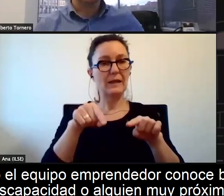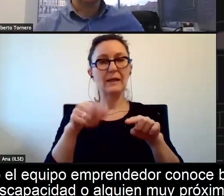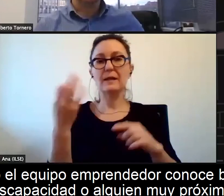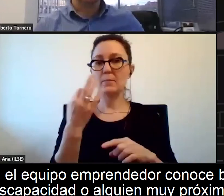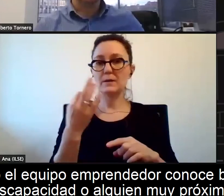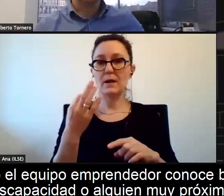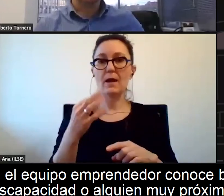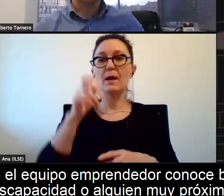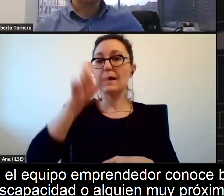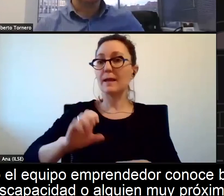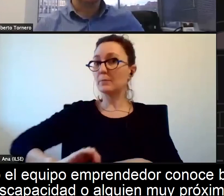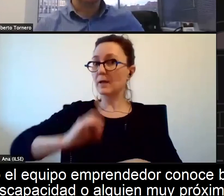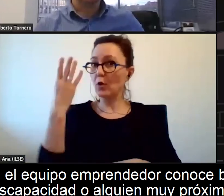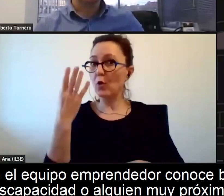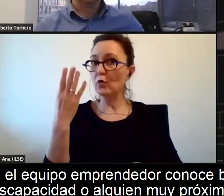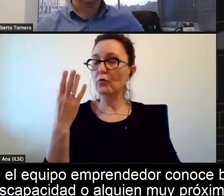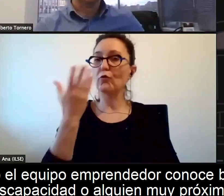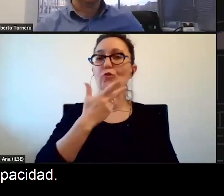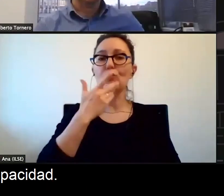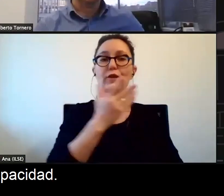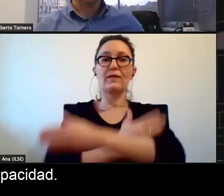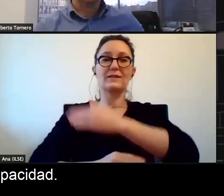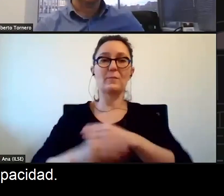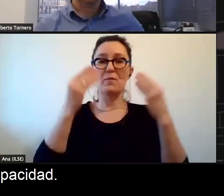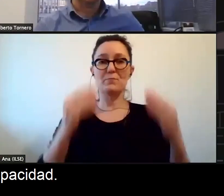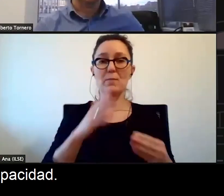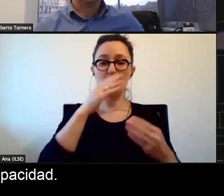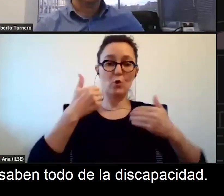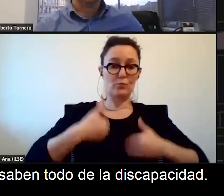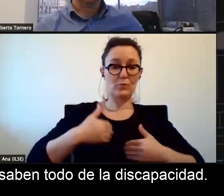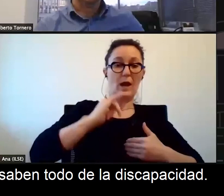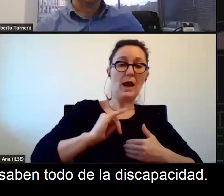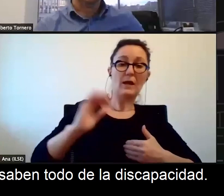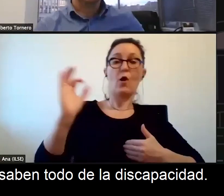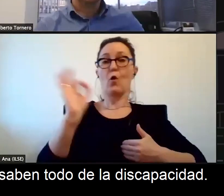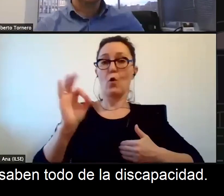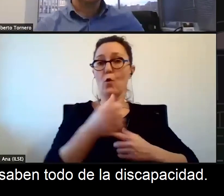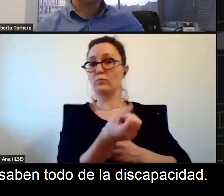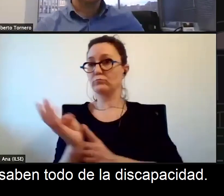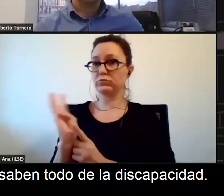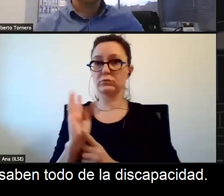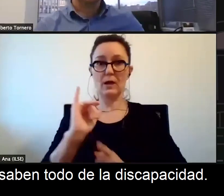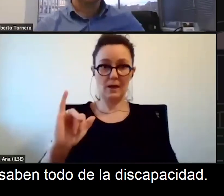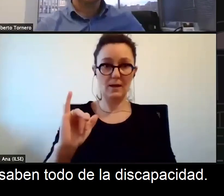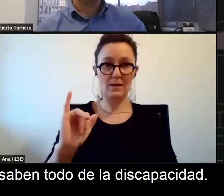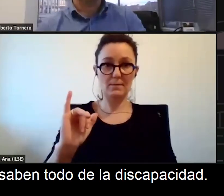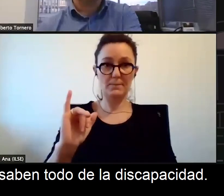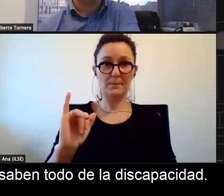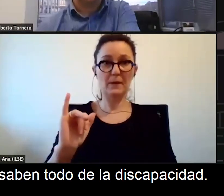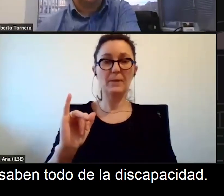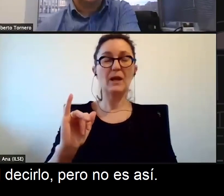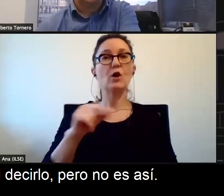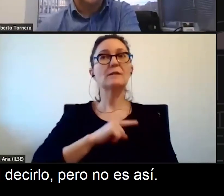la discapacidad porque tiene una discapacidad o porque tiene algo muy próximo con discapacidad, de alguna forma parezca que lo saben todo de la discapacidad.